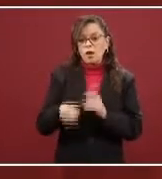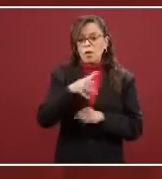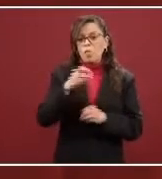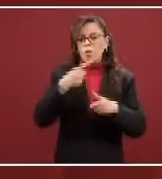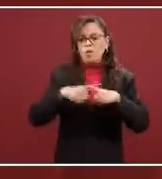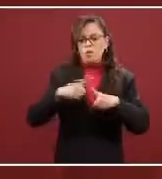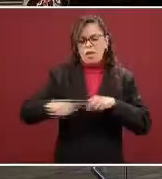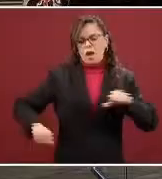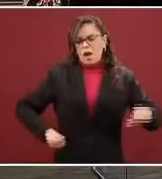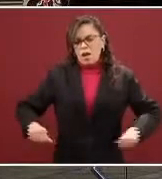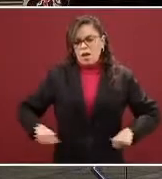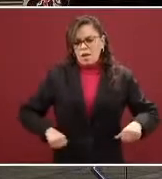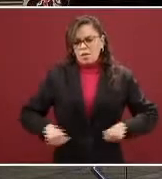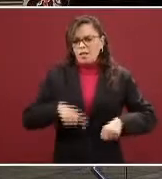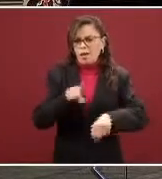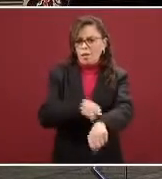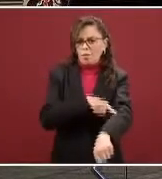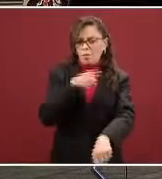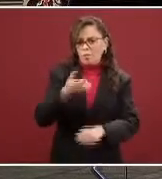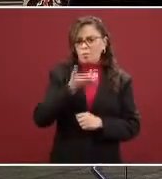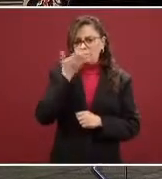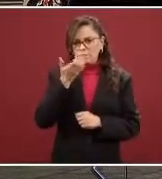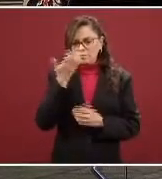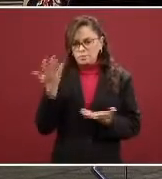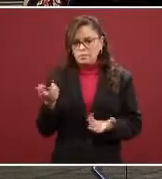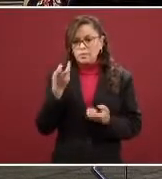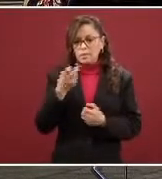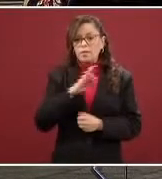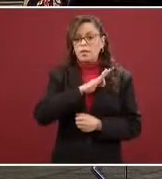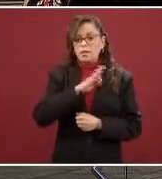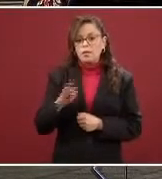hagamos ejercicio, pues eso puede repercutir inclusive en